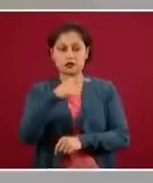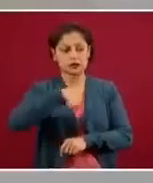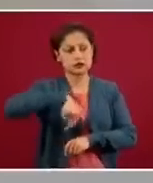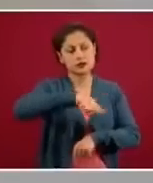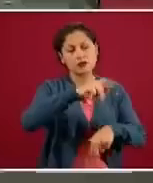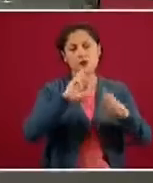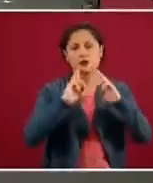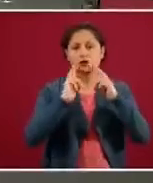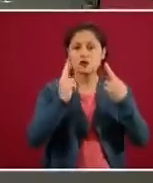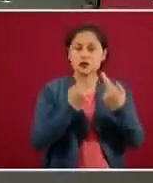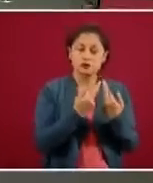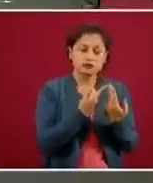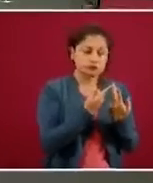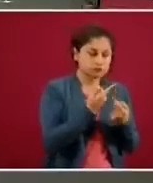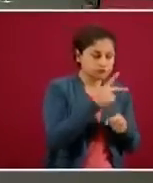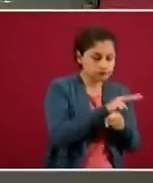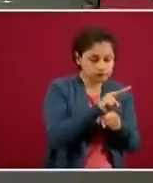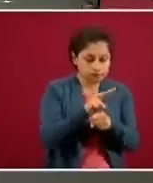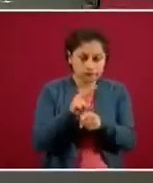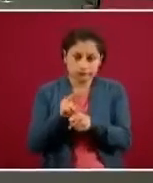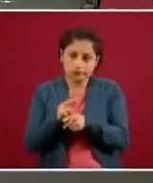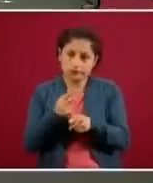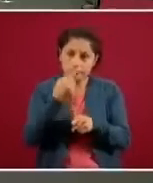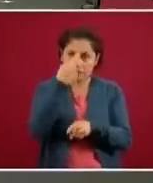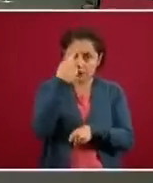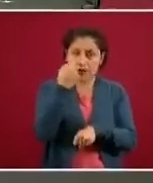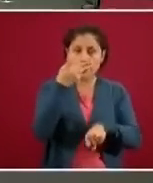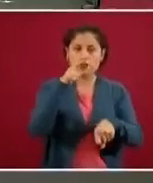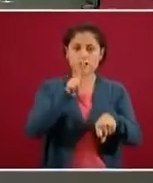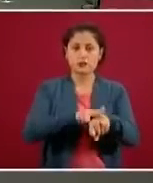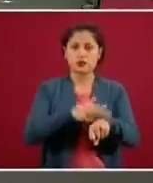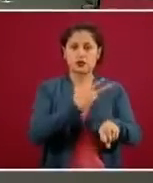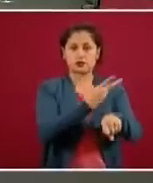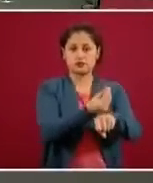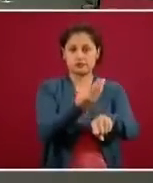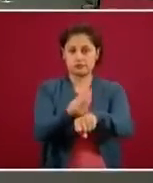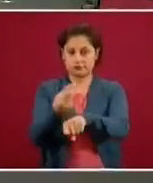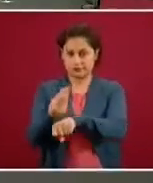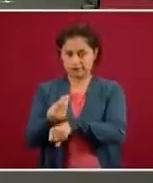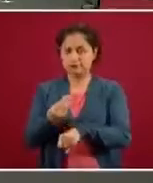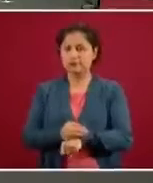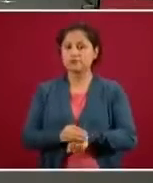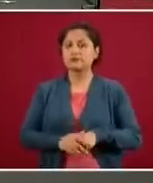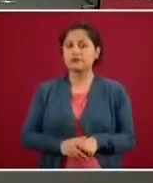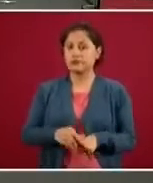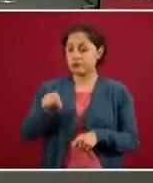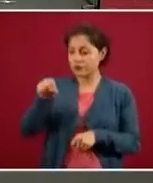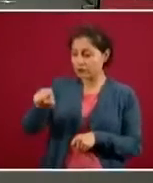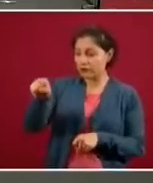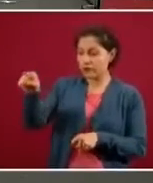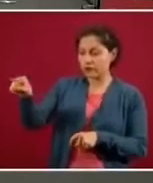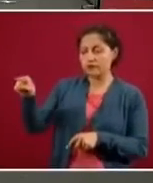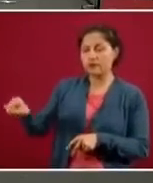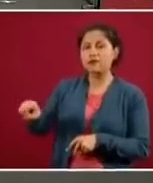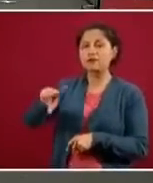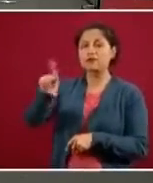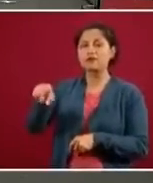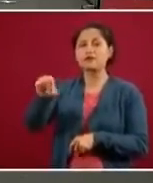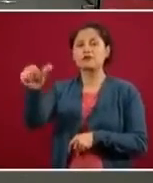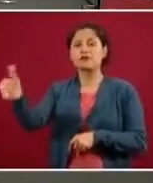reconversión hospitalaria. Gracias. Usted colega, y nos vamos allá con el compañero y